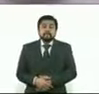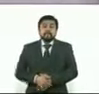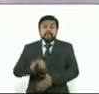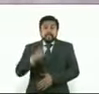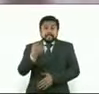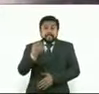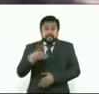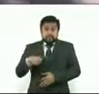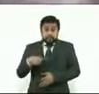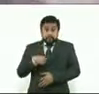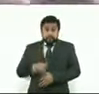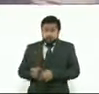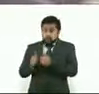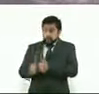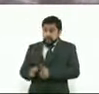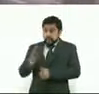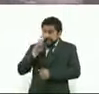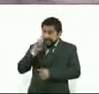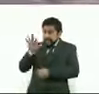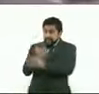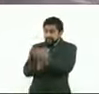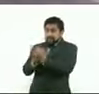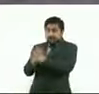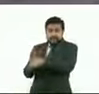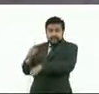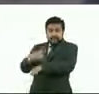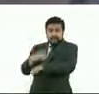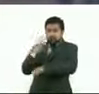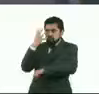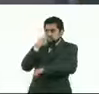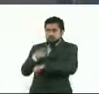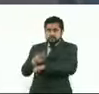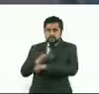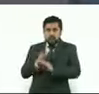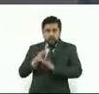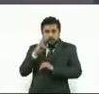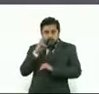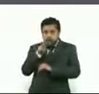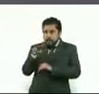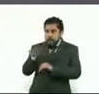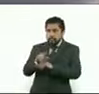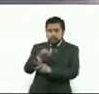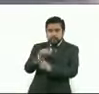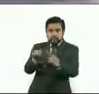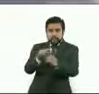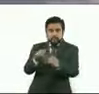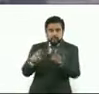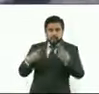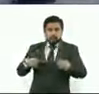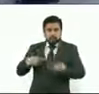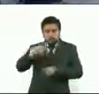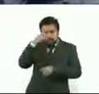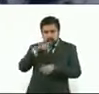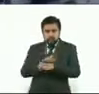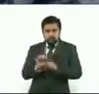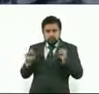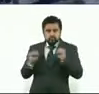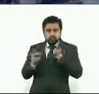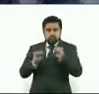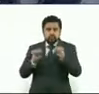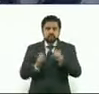Exactamente, aquí estamos, el imponente Monumento de la Revolución, observando el paso precisamente de esos atletas. Poca gente ha llegado, tenemos que